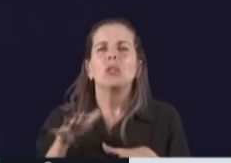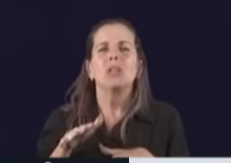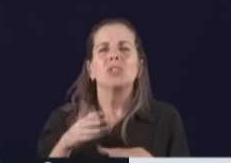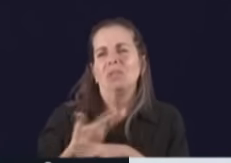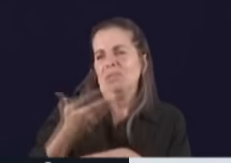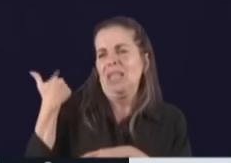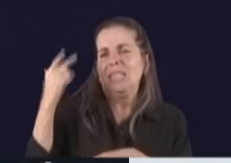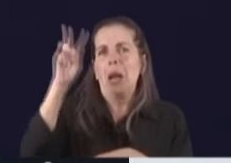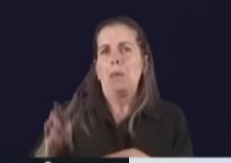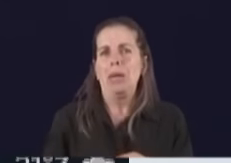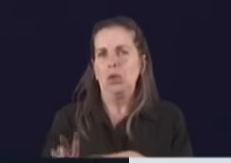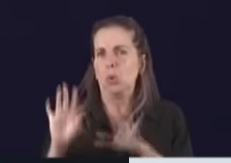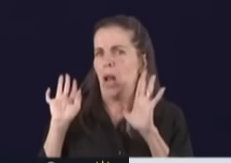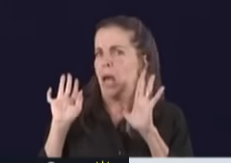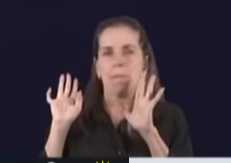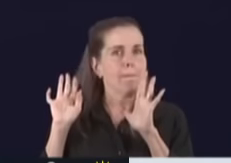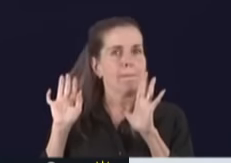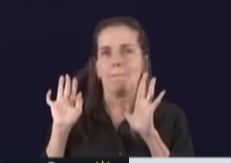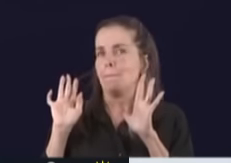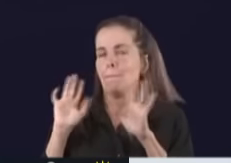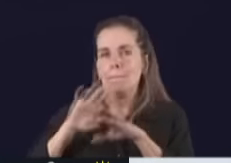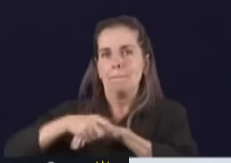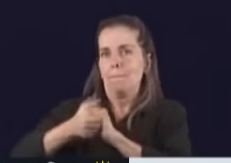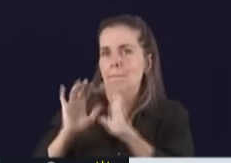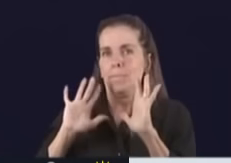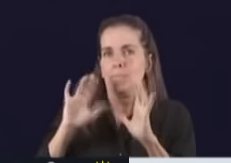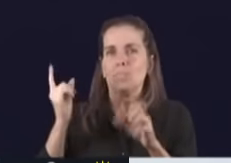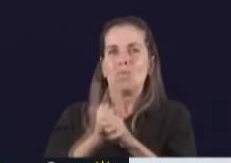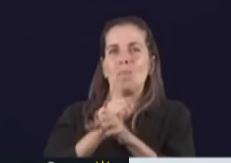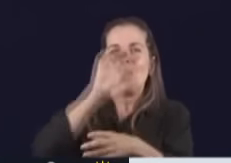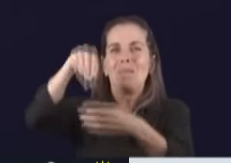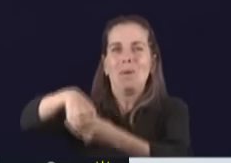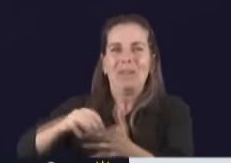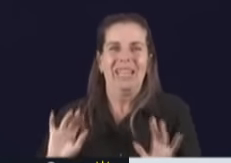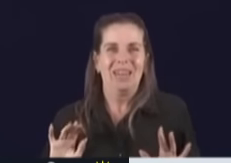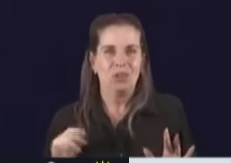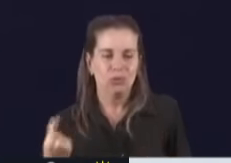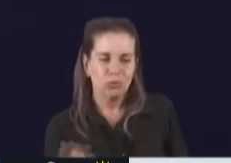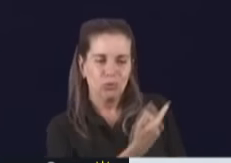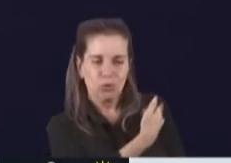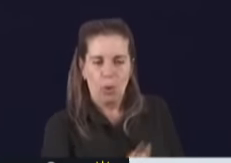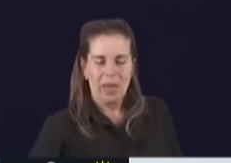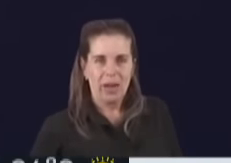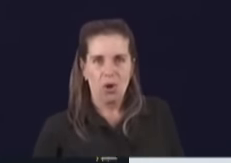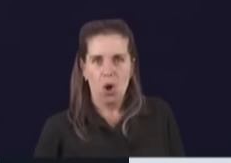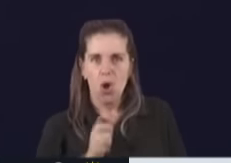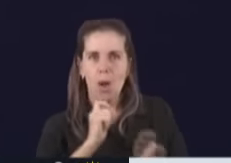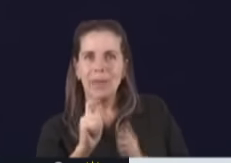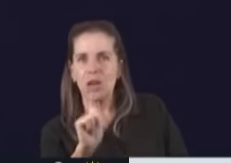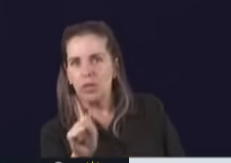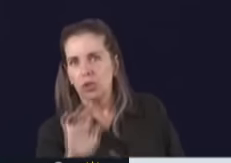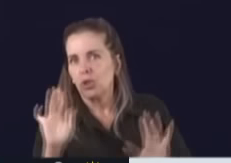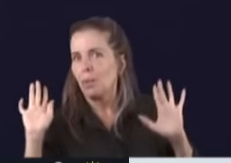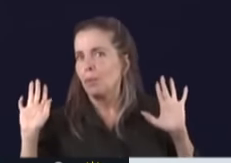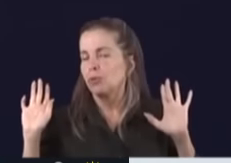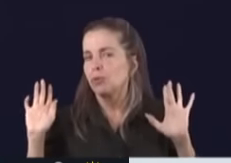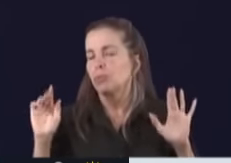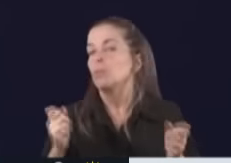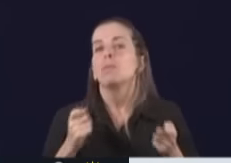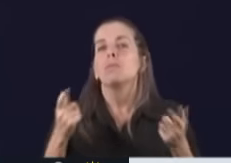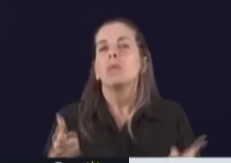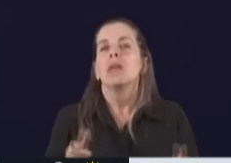que entendemos la posición, no somos periodistas, no podemos hacer una nota superficial,